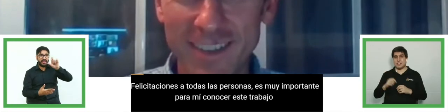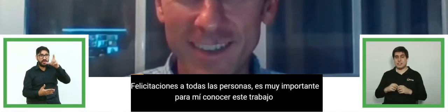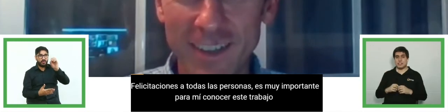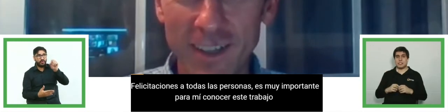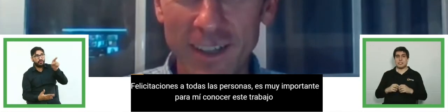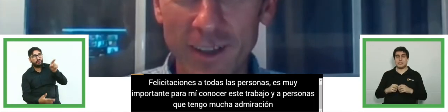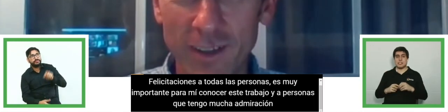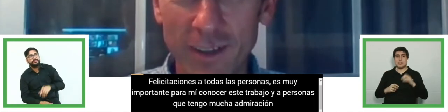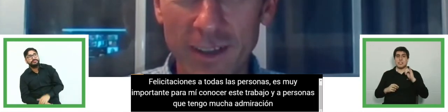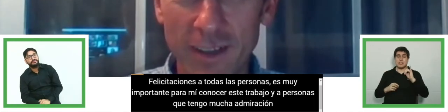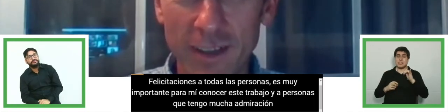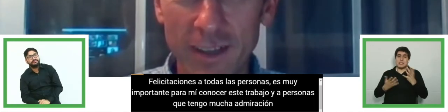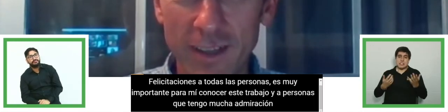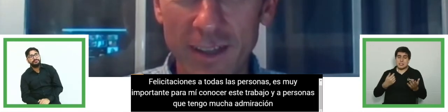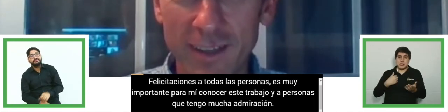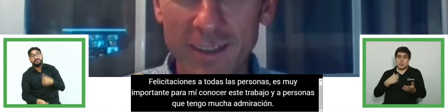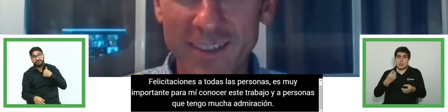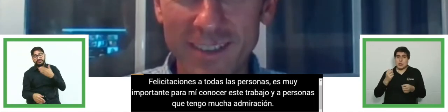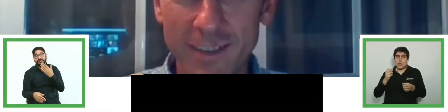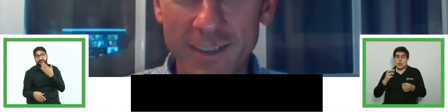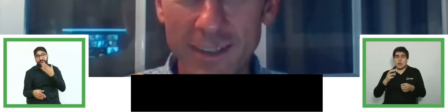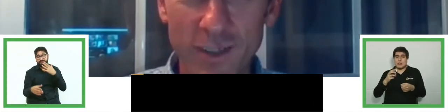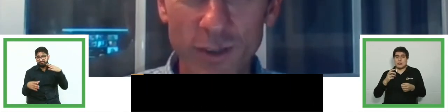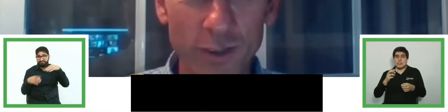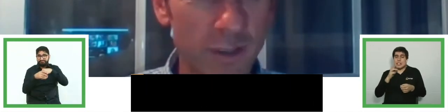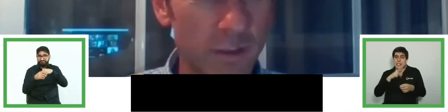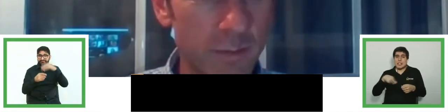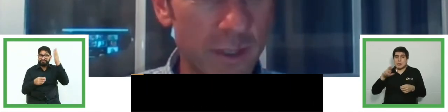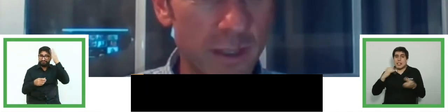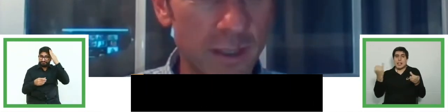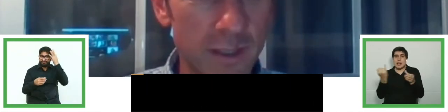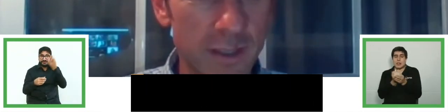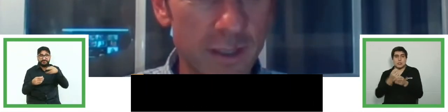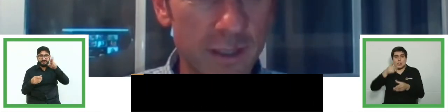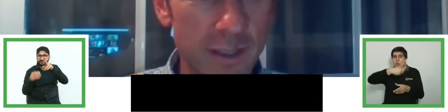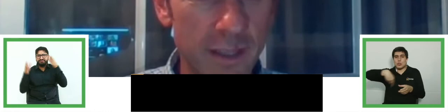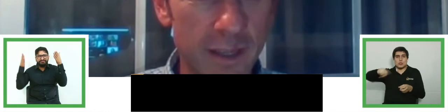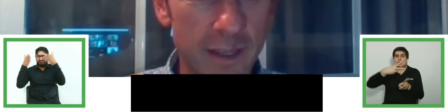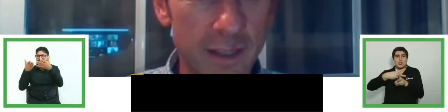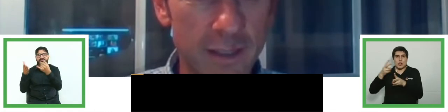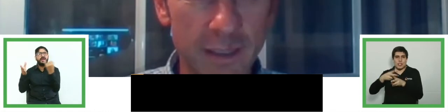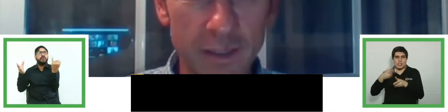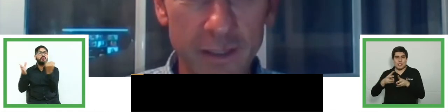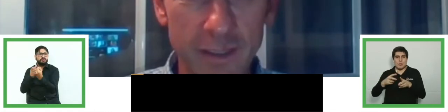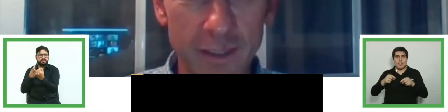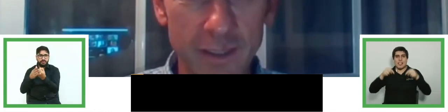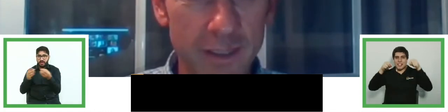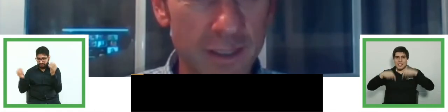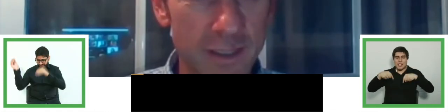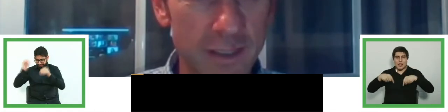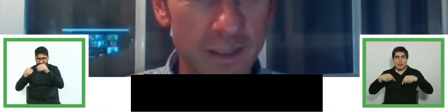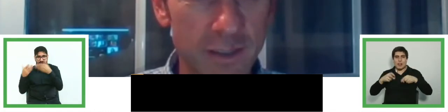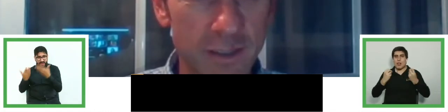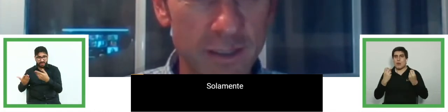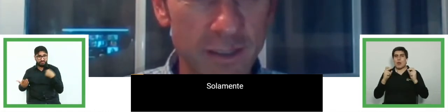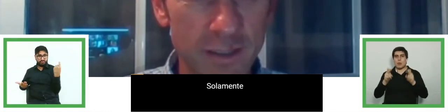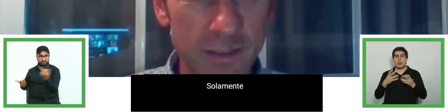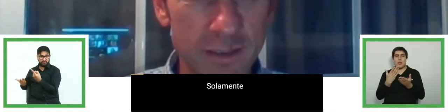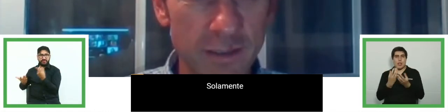Sí, Ricardo, yo bueno, ahí solamente recalcar que la inclusión la construimos entre todos y creo que esta instancia es realmente importante